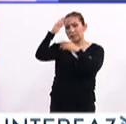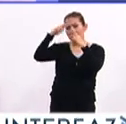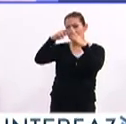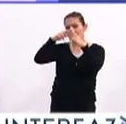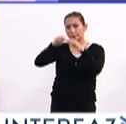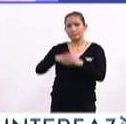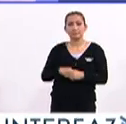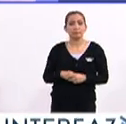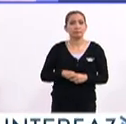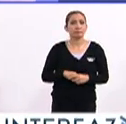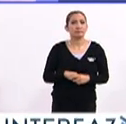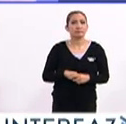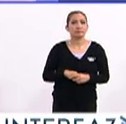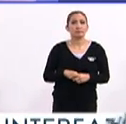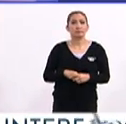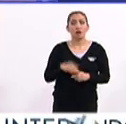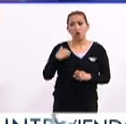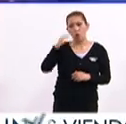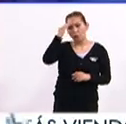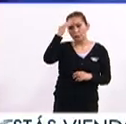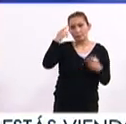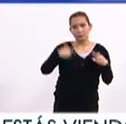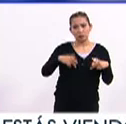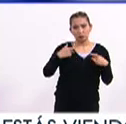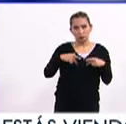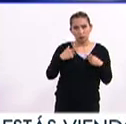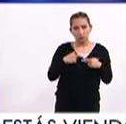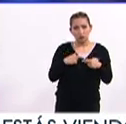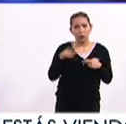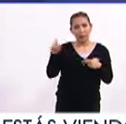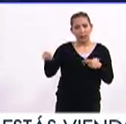creencias. Totalmente. Conocí personas de